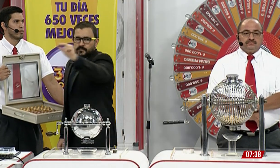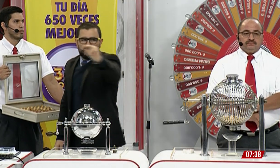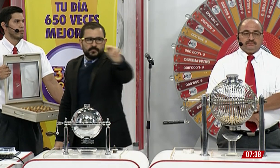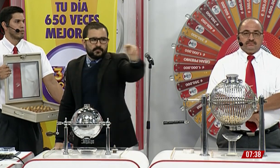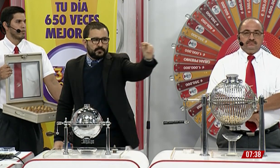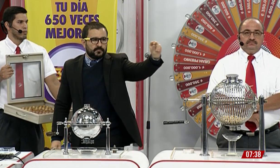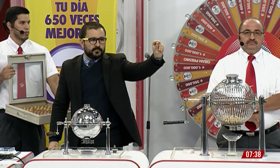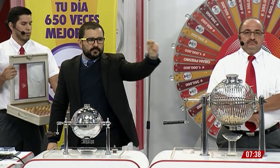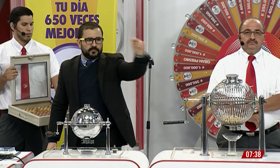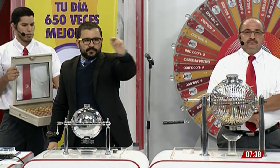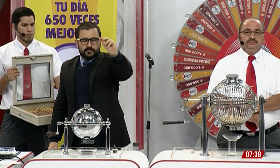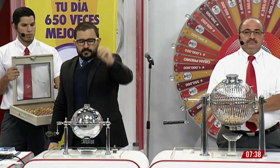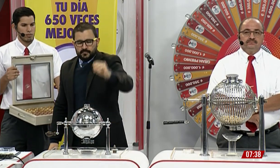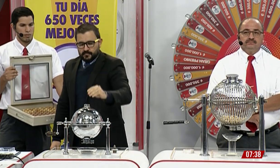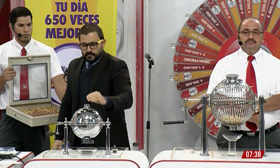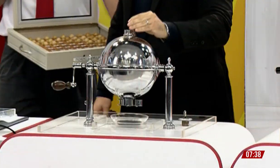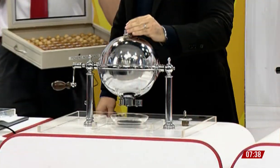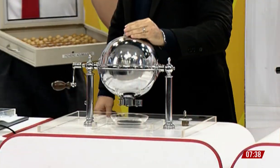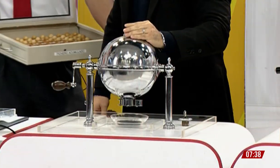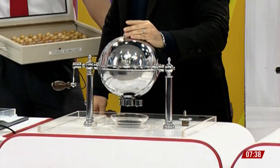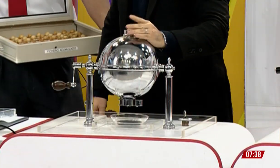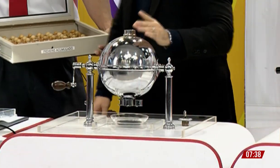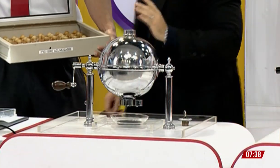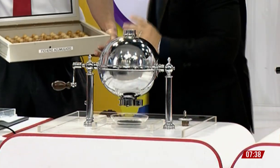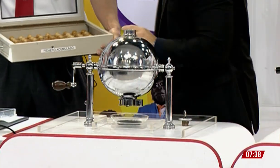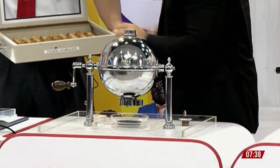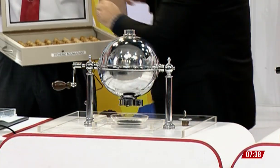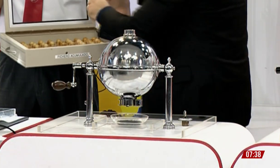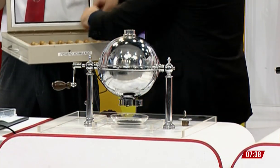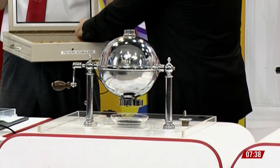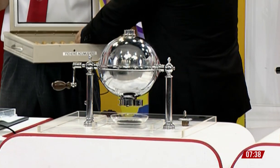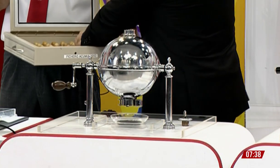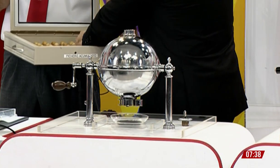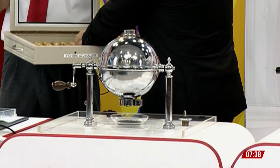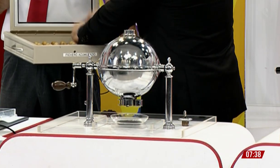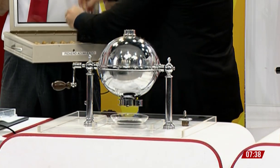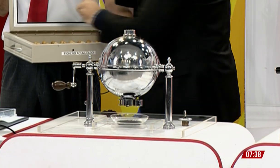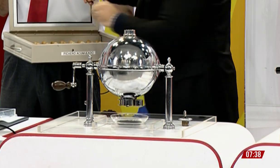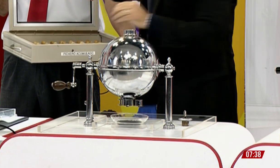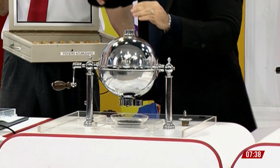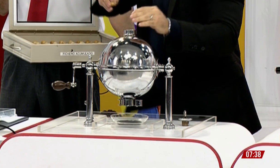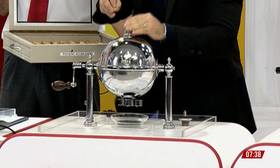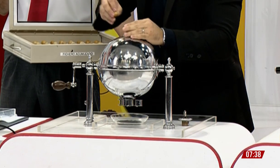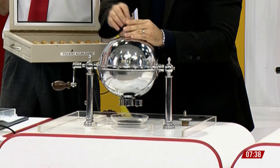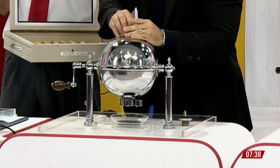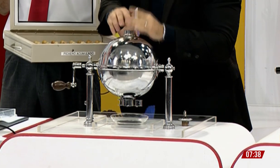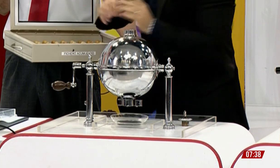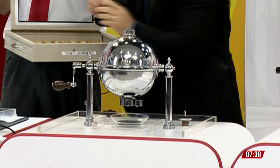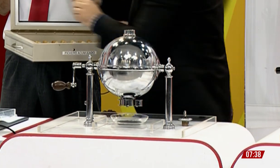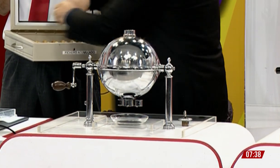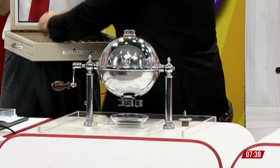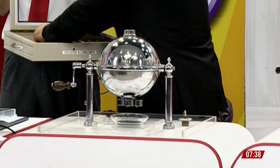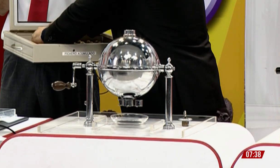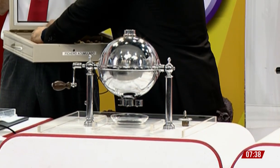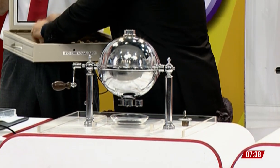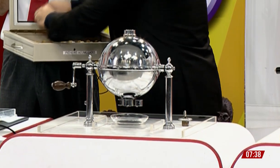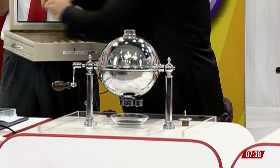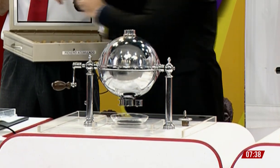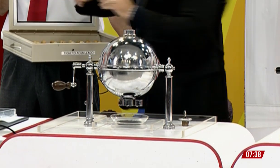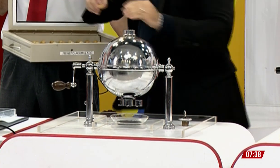Y la va a depositar en la tómbola. Se continúa con el resto de las bolitas que contiene